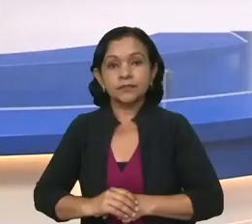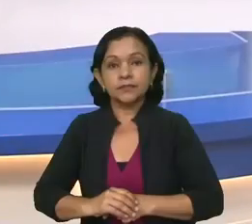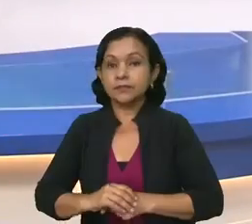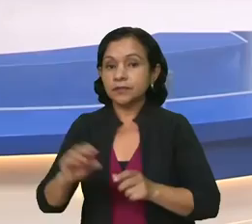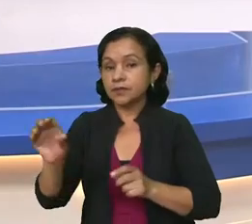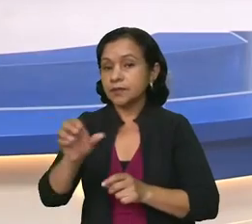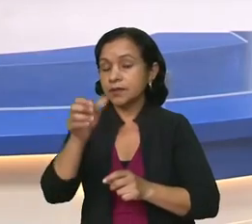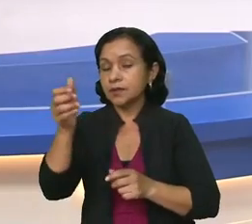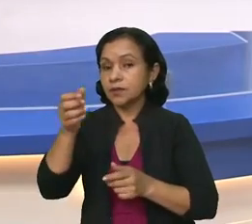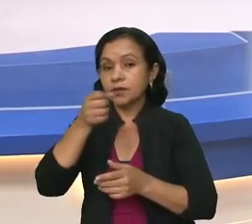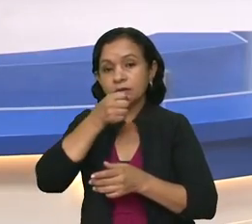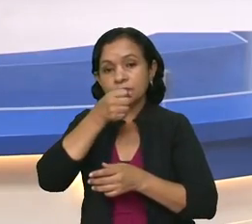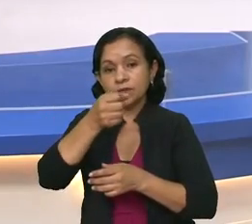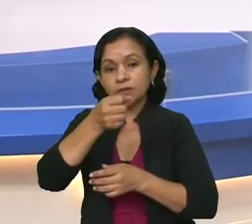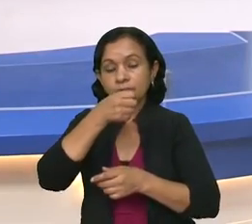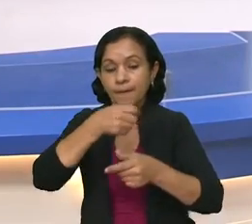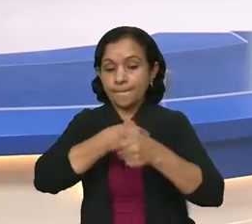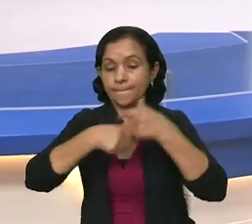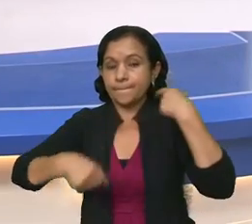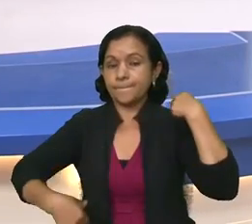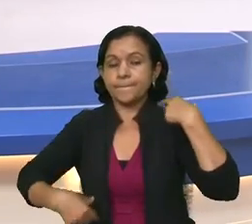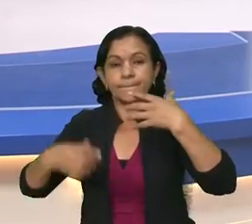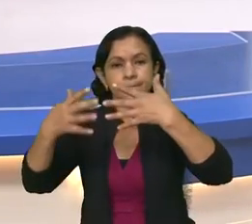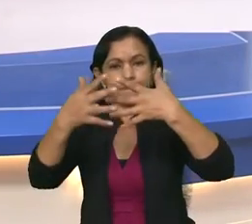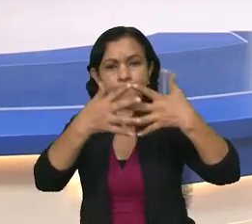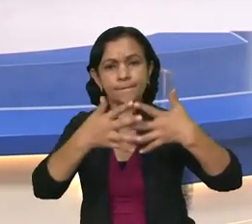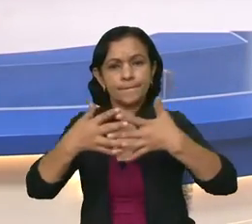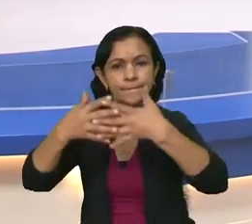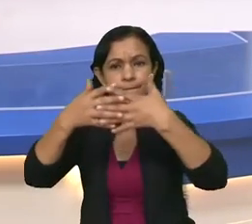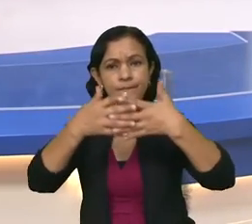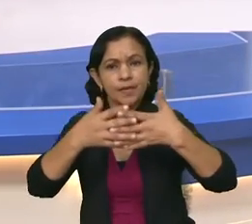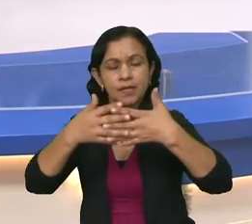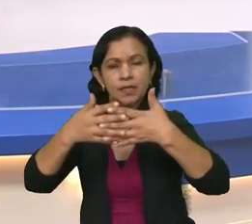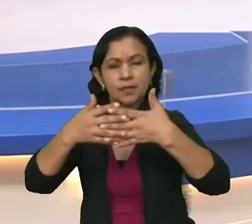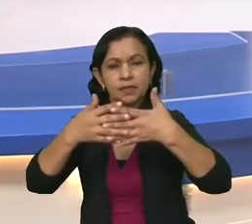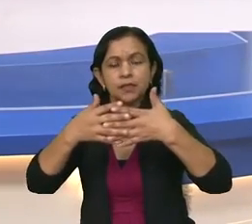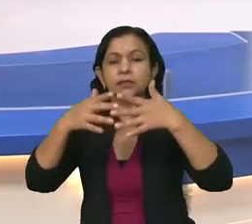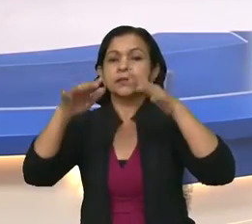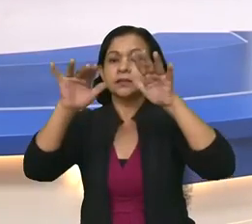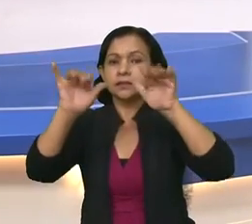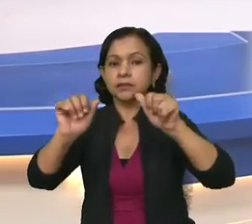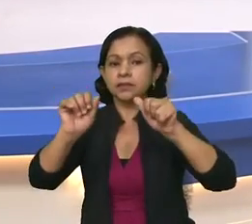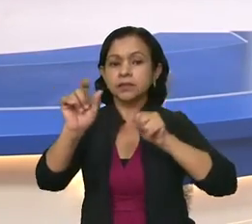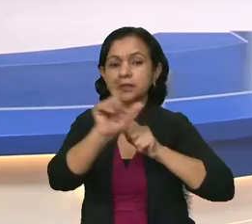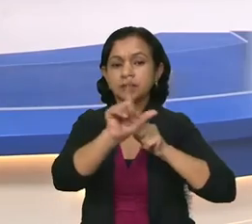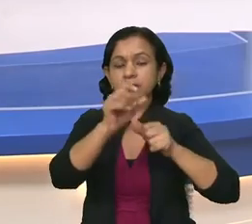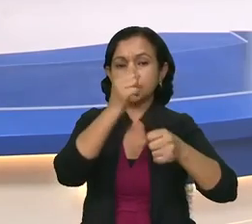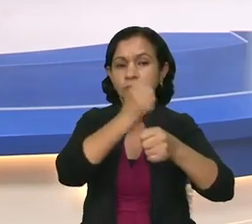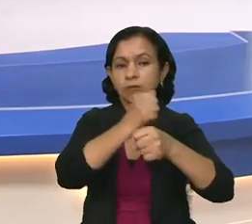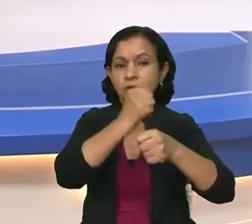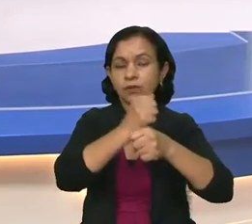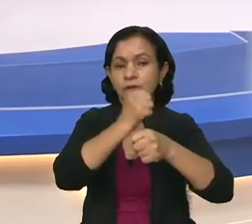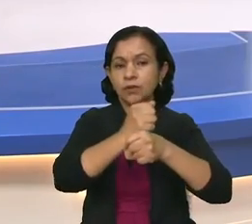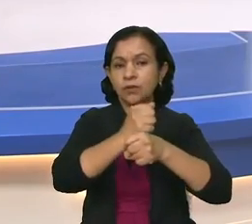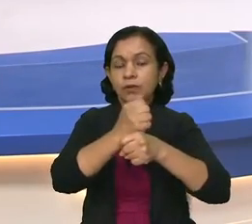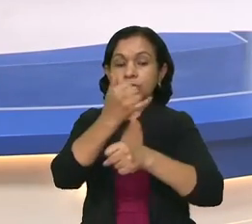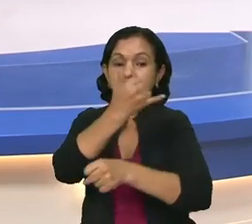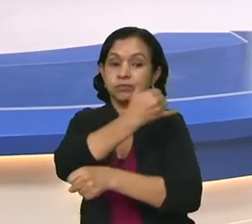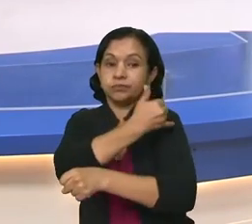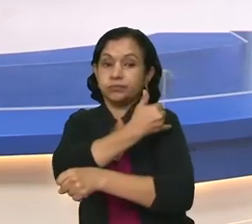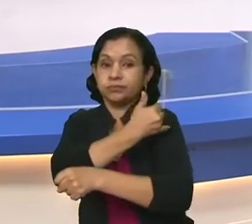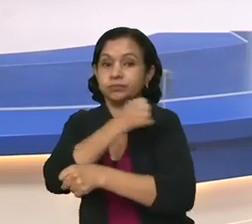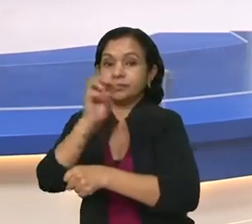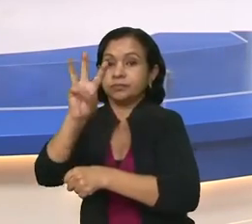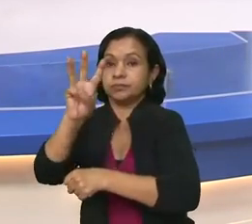En otras noticias, el presidente de Estados Unidos, Donald Trump, regresó este lunes a la Casa Blanca tras una hospitalización de